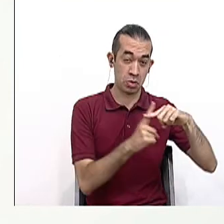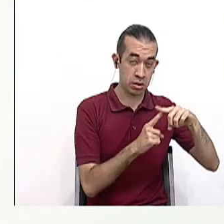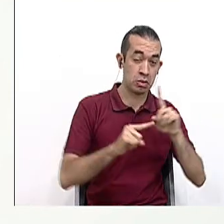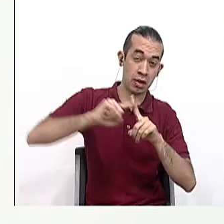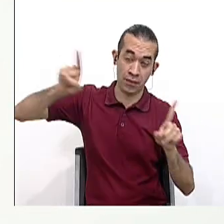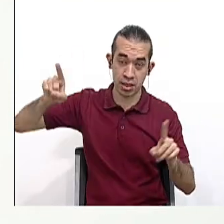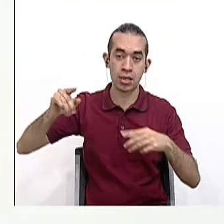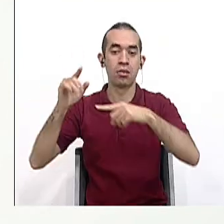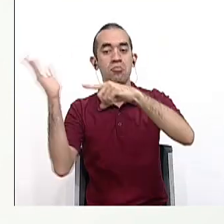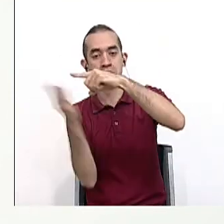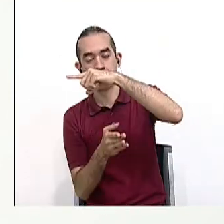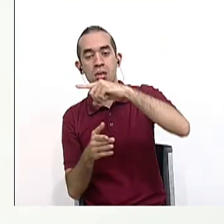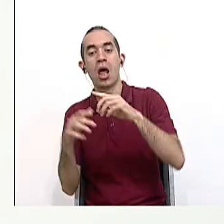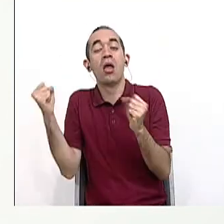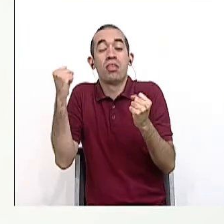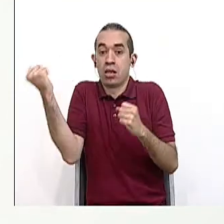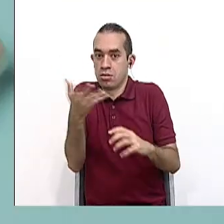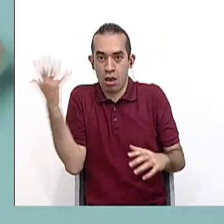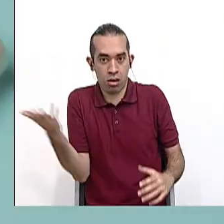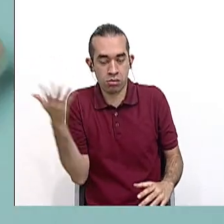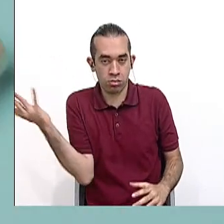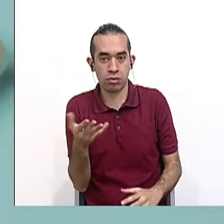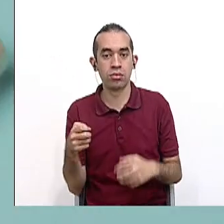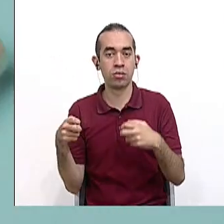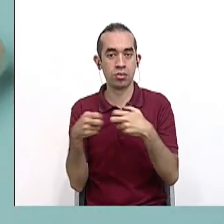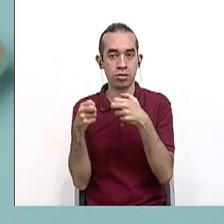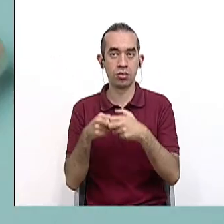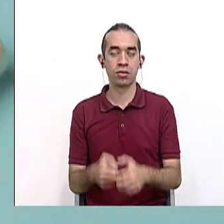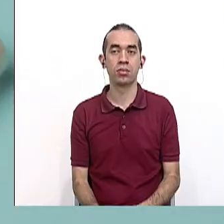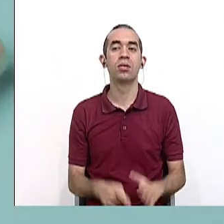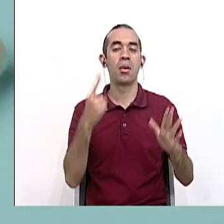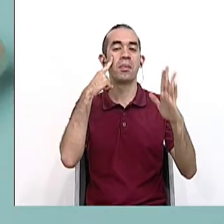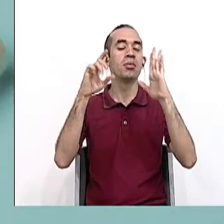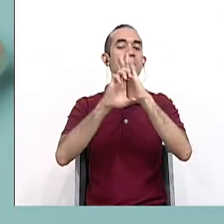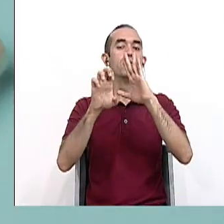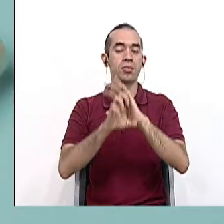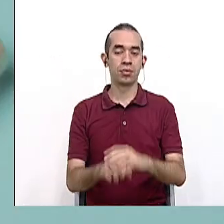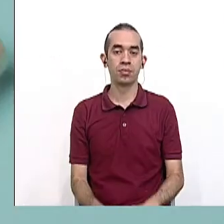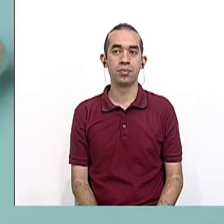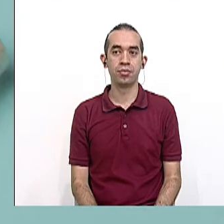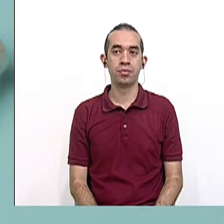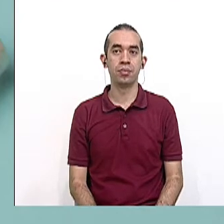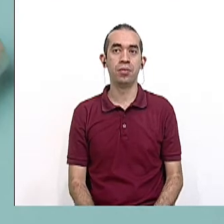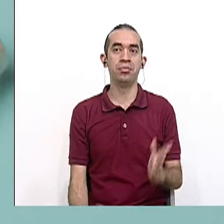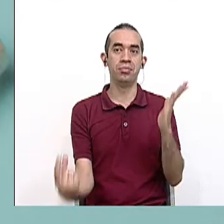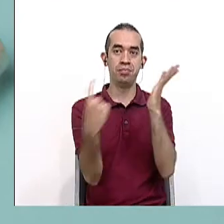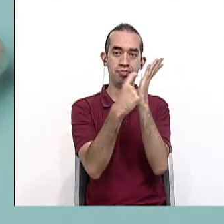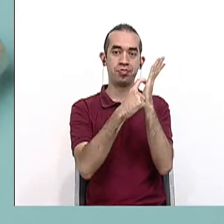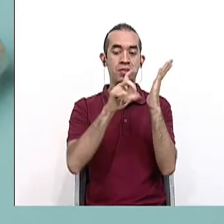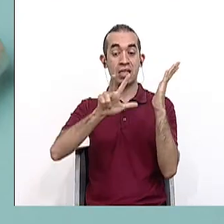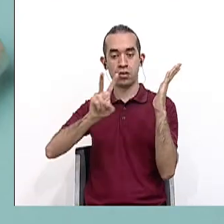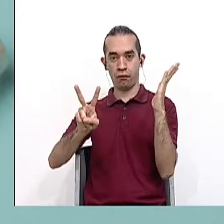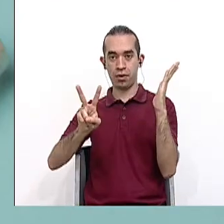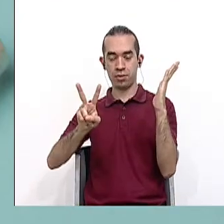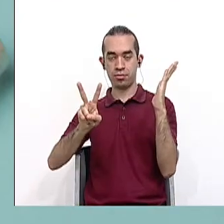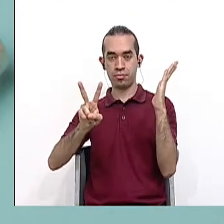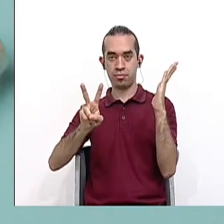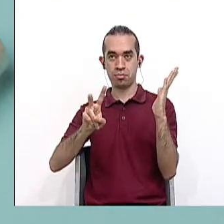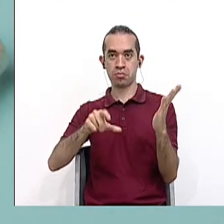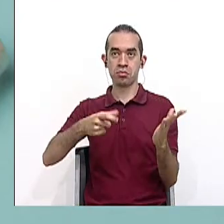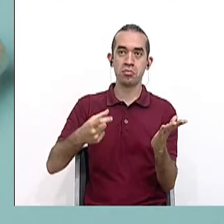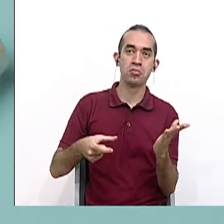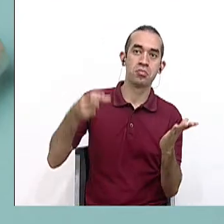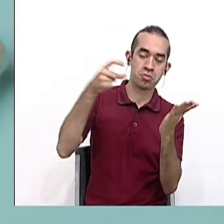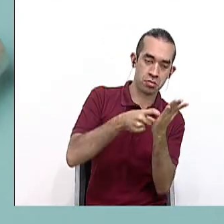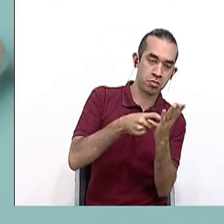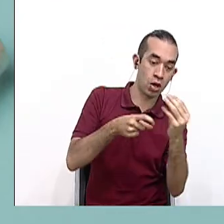ver si nos quedó bien claro. Tenemos este ejemplo que dice que cuando una batería de 3 voltios se conecta a